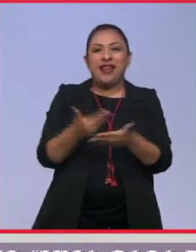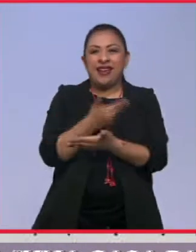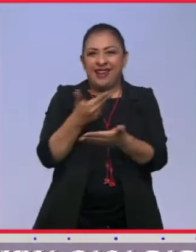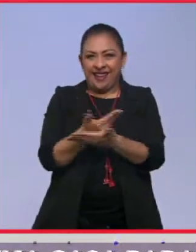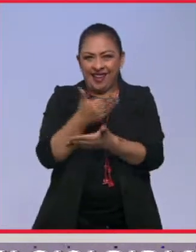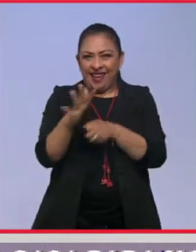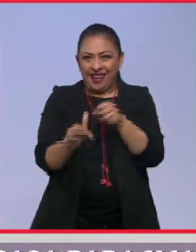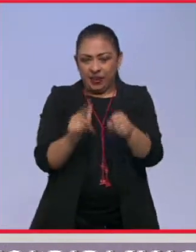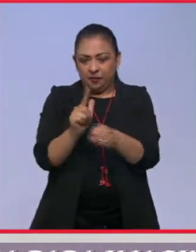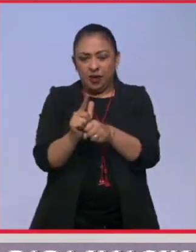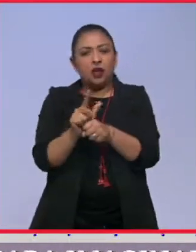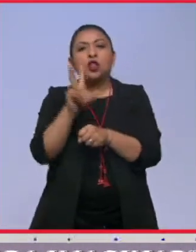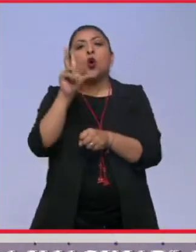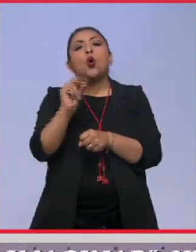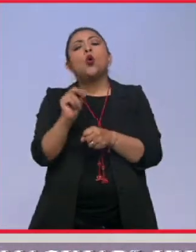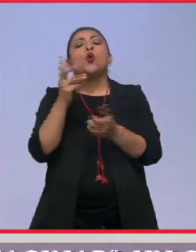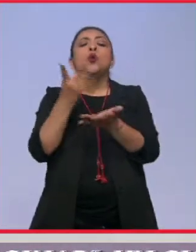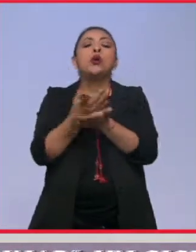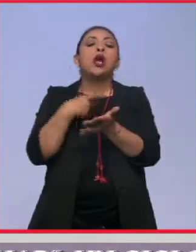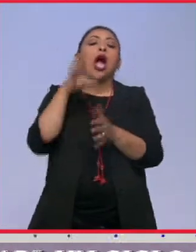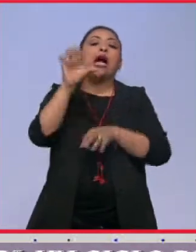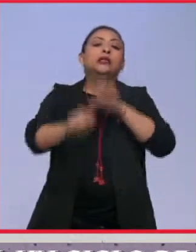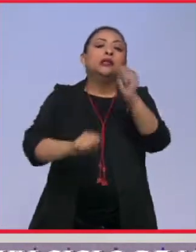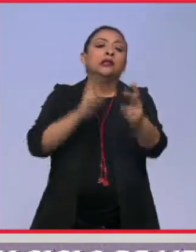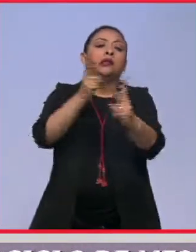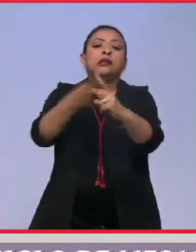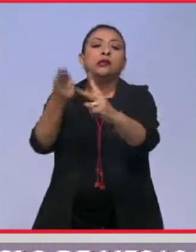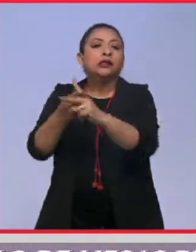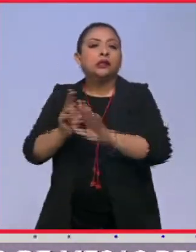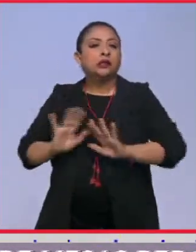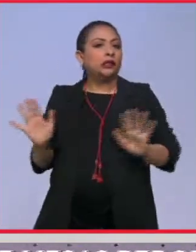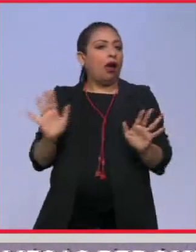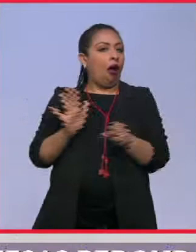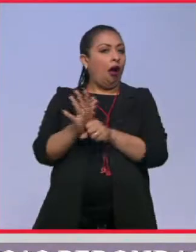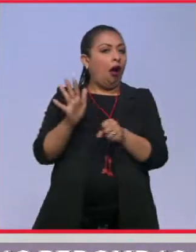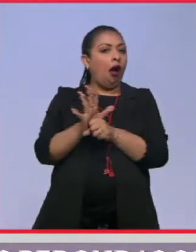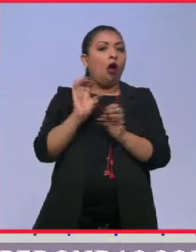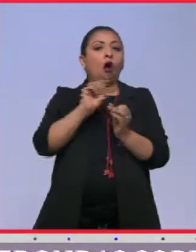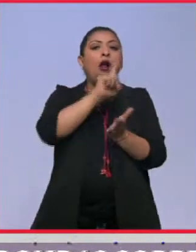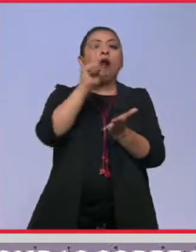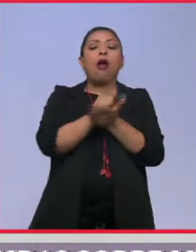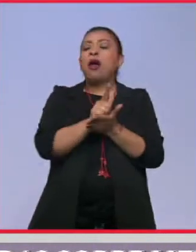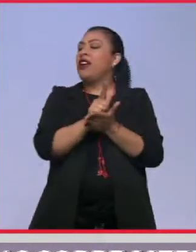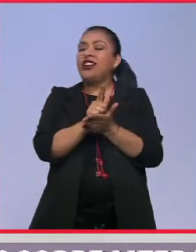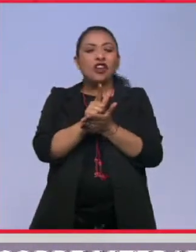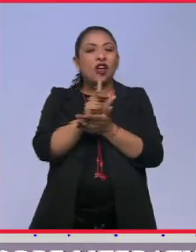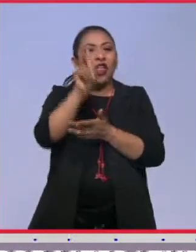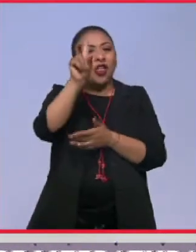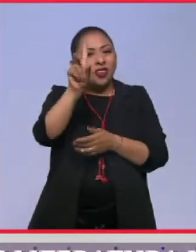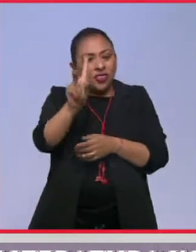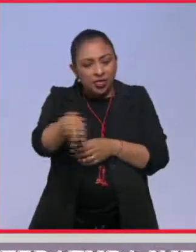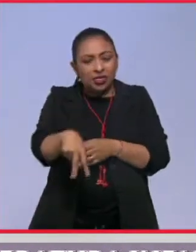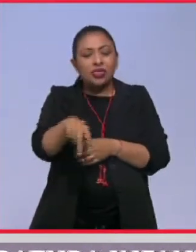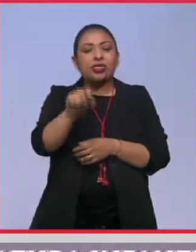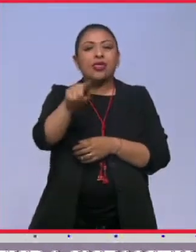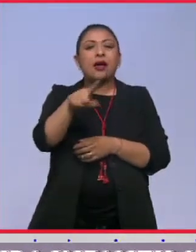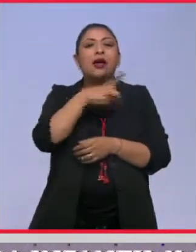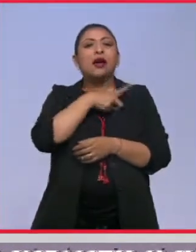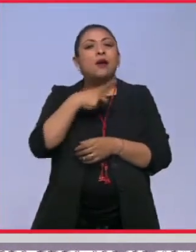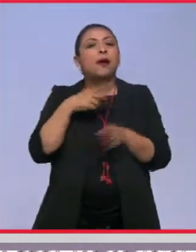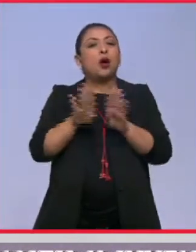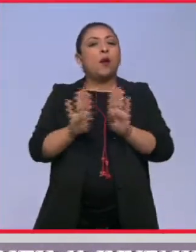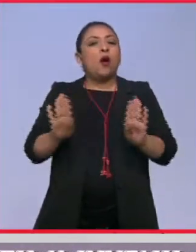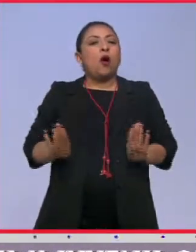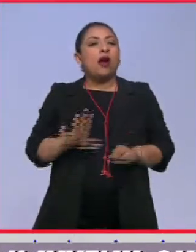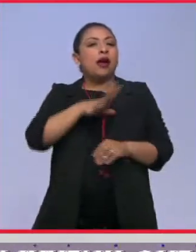es solamente el cazarlo, no es solamente No es solamente una cuestión de una ley que se expida, sino el comportamiento que Exactamente, tenemos. El